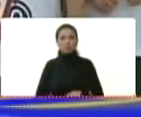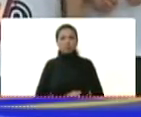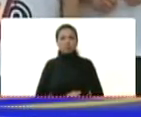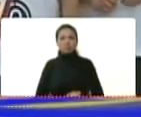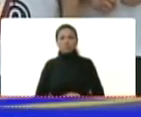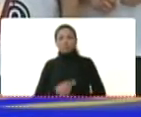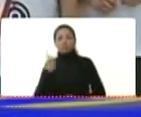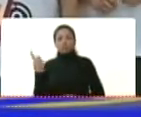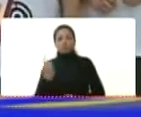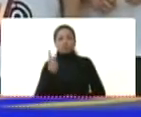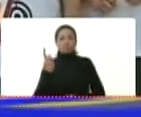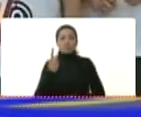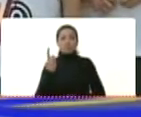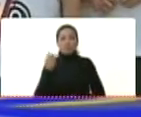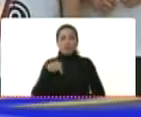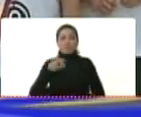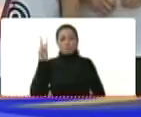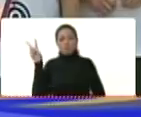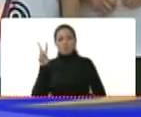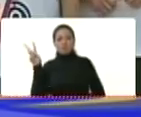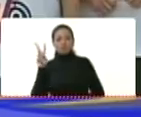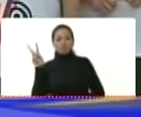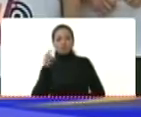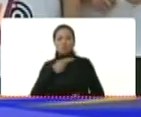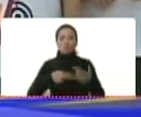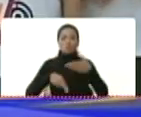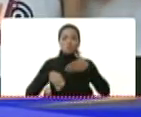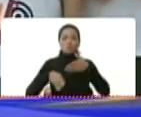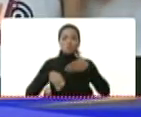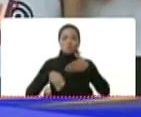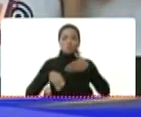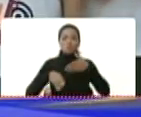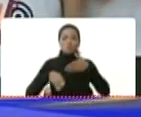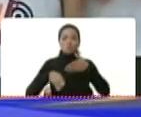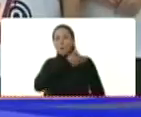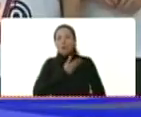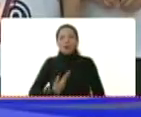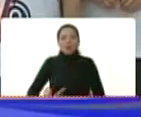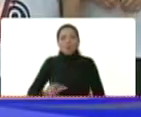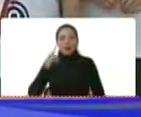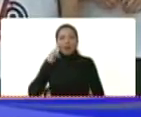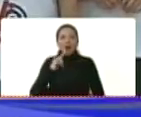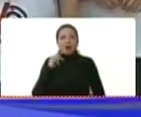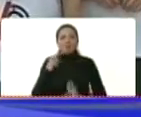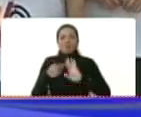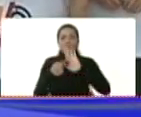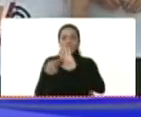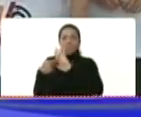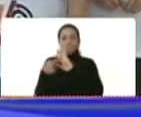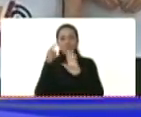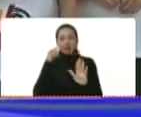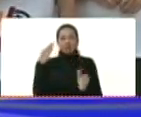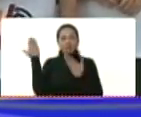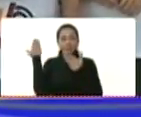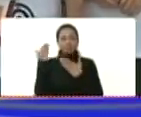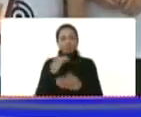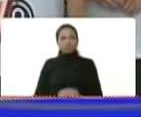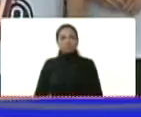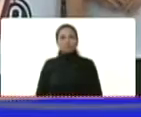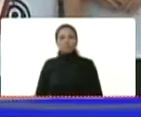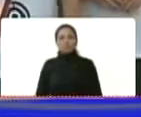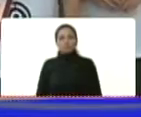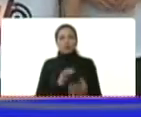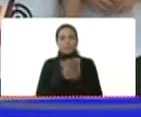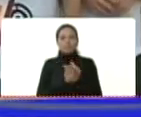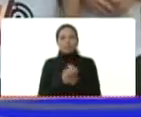Solo en Venezuela construimos, y para muestra un botón. Adelante, Rafael Lacaba,